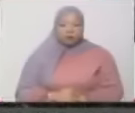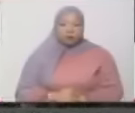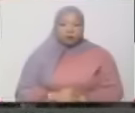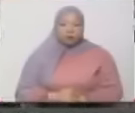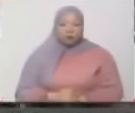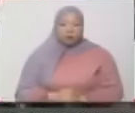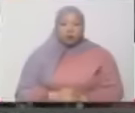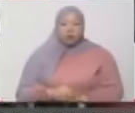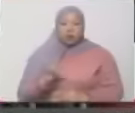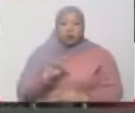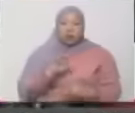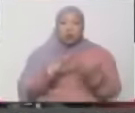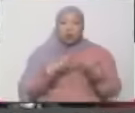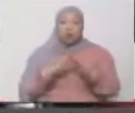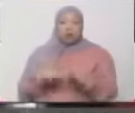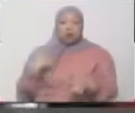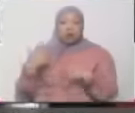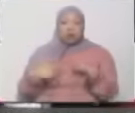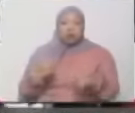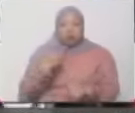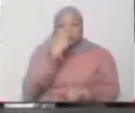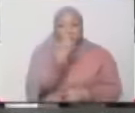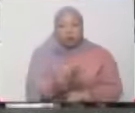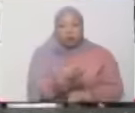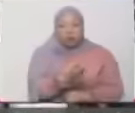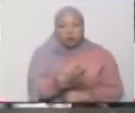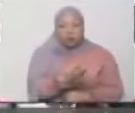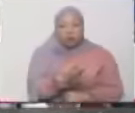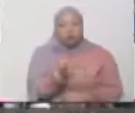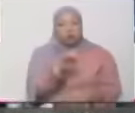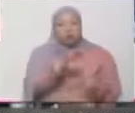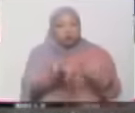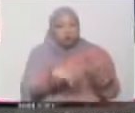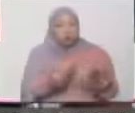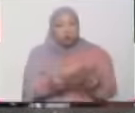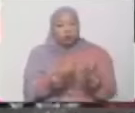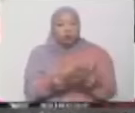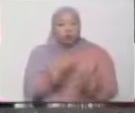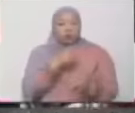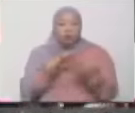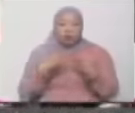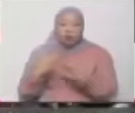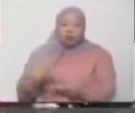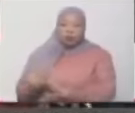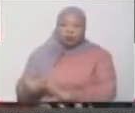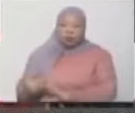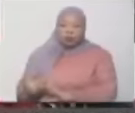No es la comuna la que tiene que ir a la universidad. Es la universidad la que tiene que ir a la comuna.